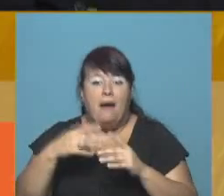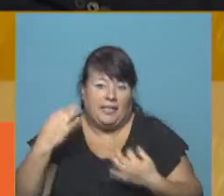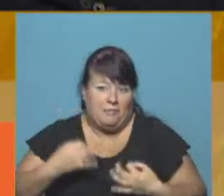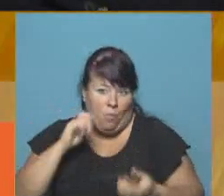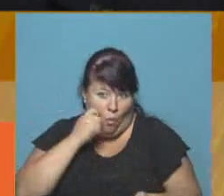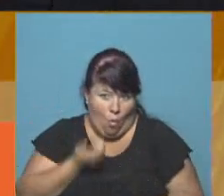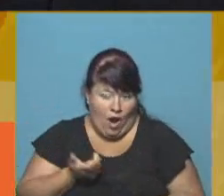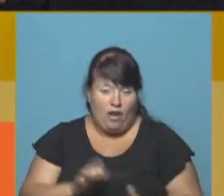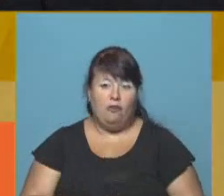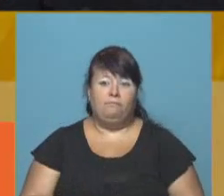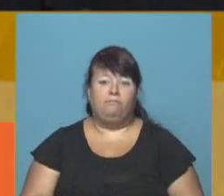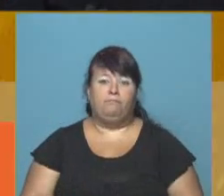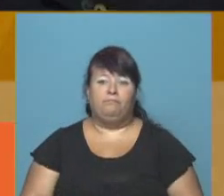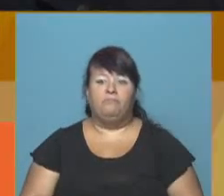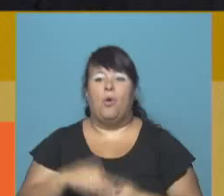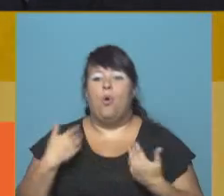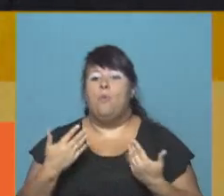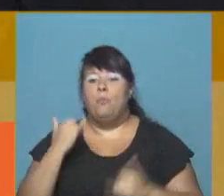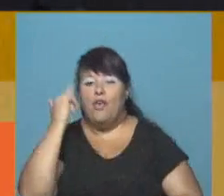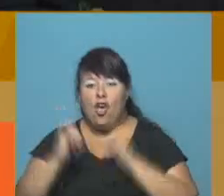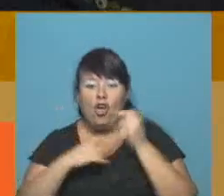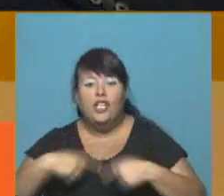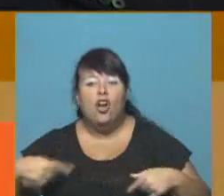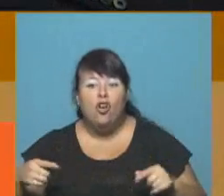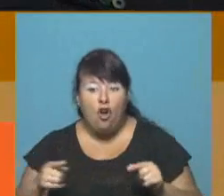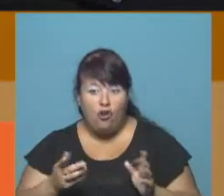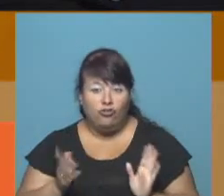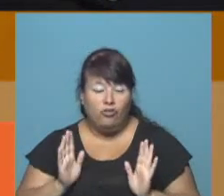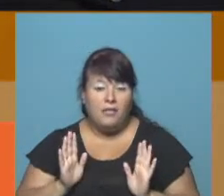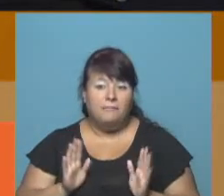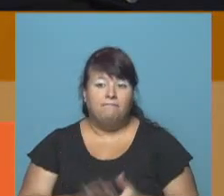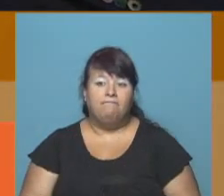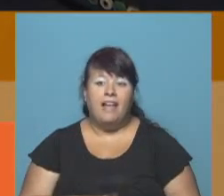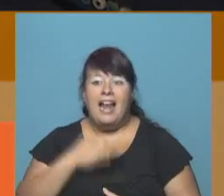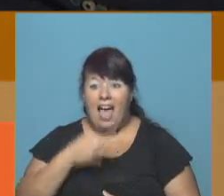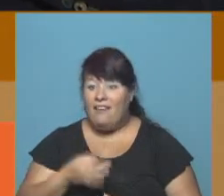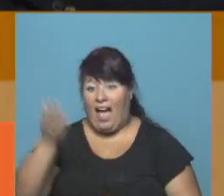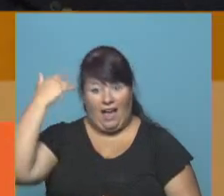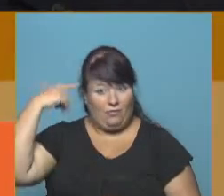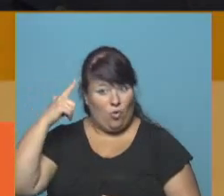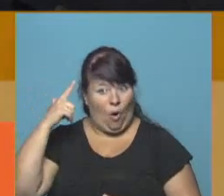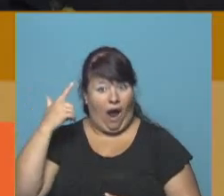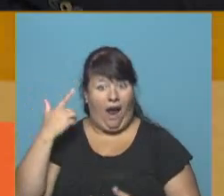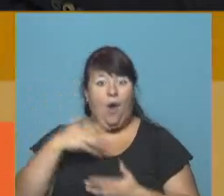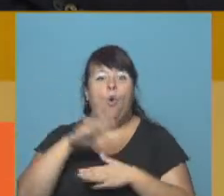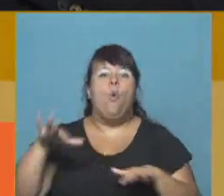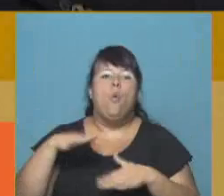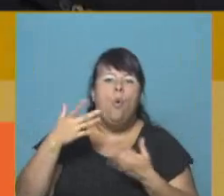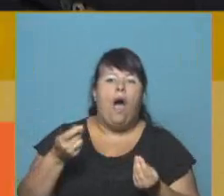privilegio. Tener la posibilidad de contar cosas que de verdad no existen los espacios